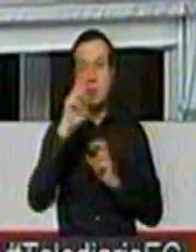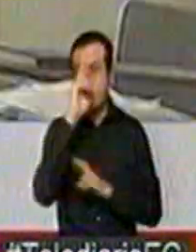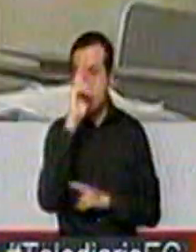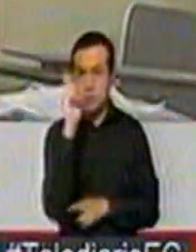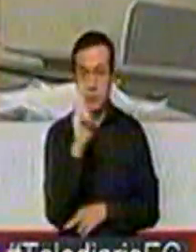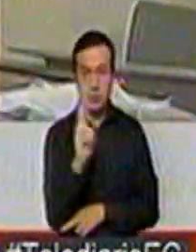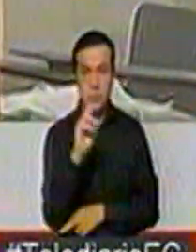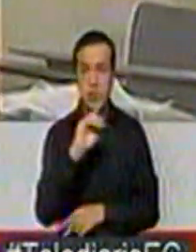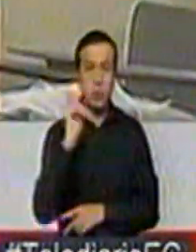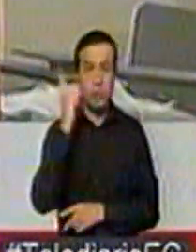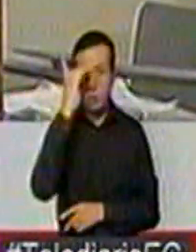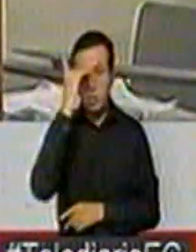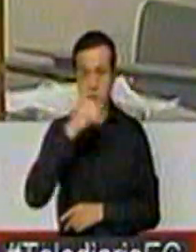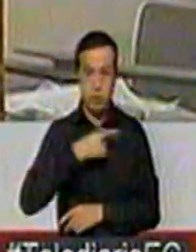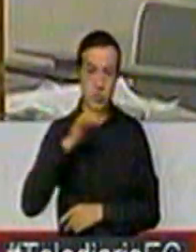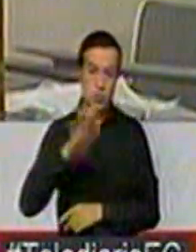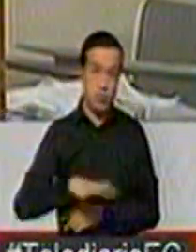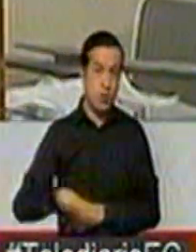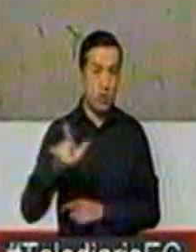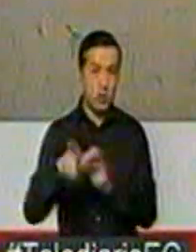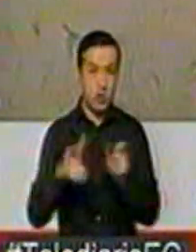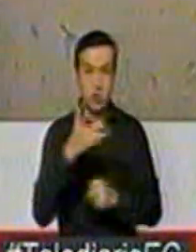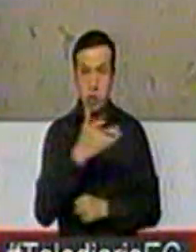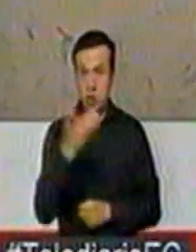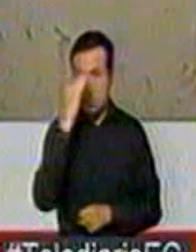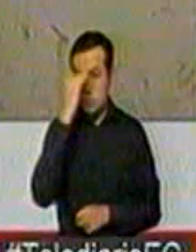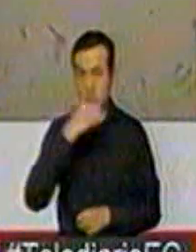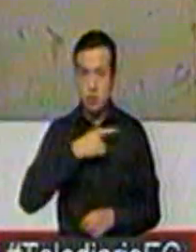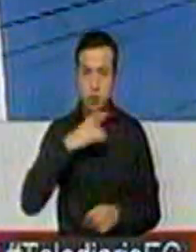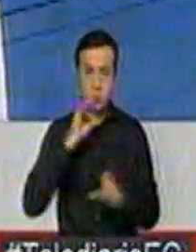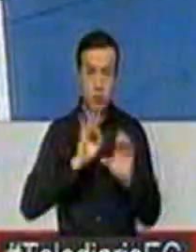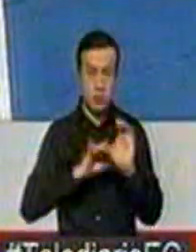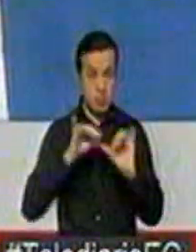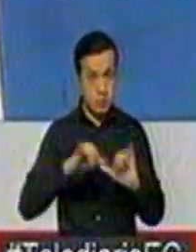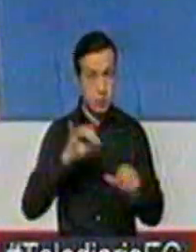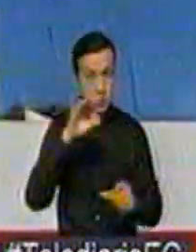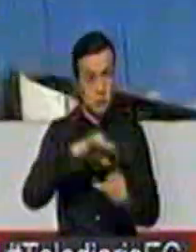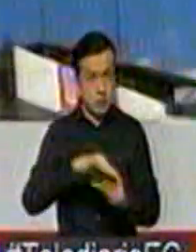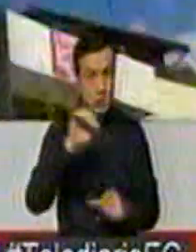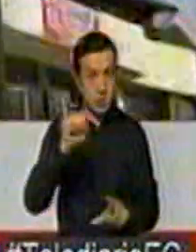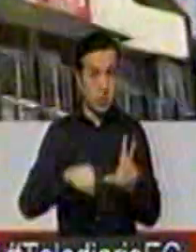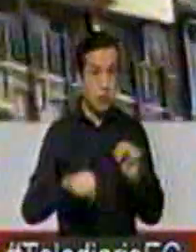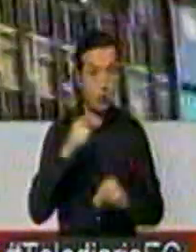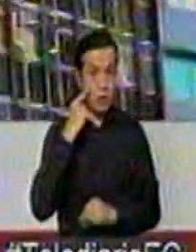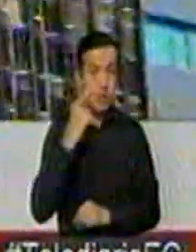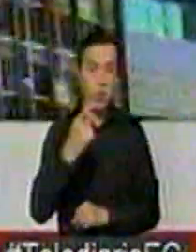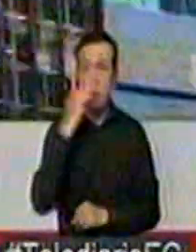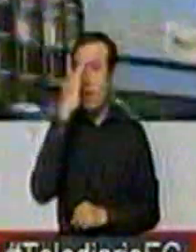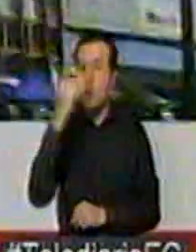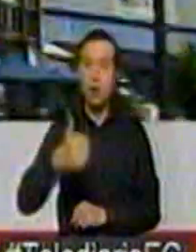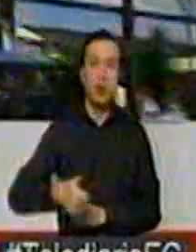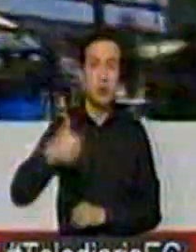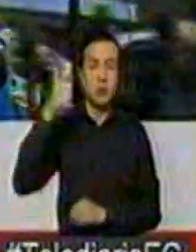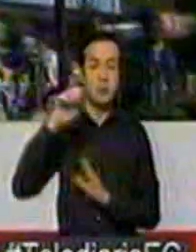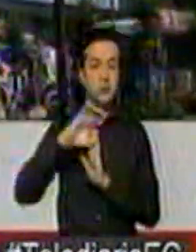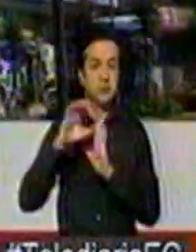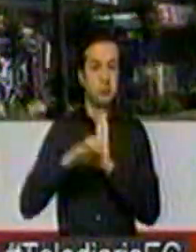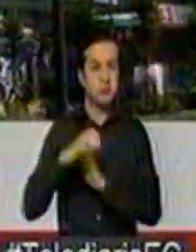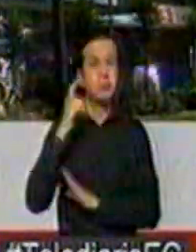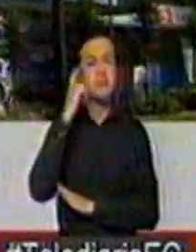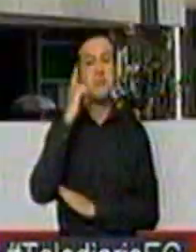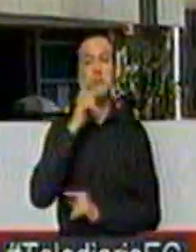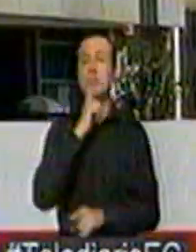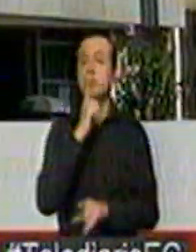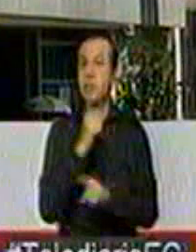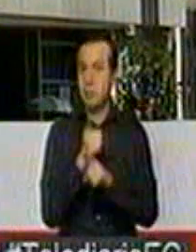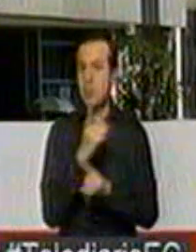insiste en que solo la decisión del pueblo en las urnas determinará la existencia del Consejo. Esto a propósito de que la Corte Constitucional considera pertinente la